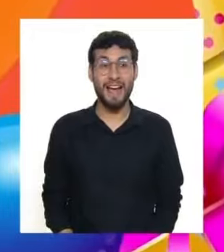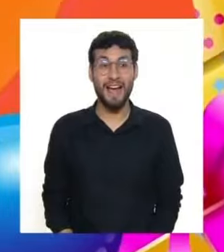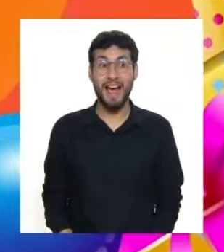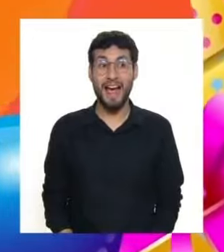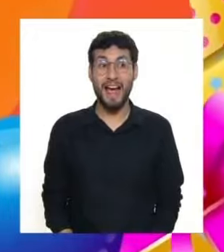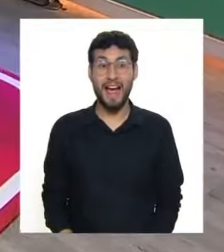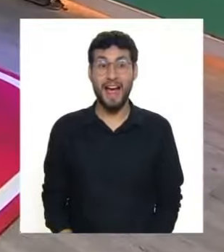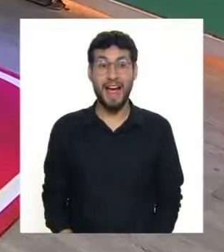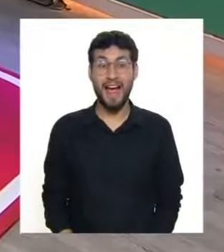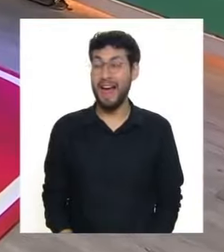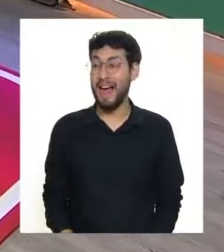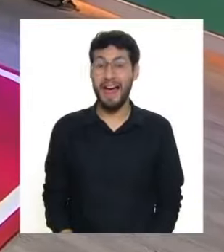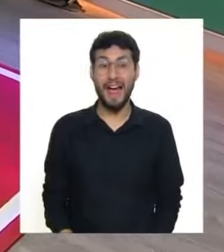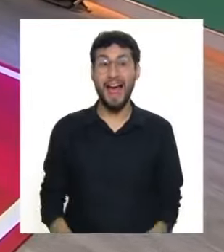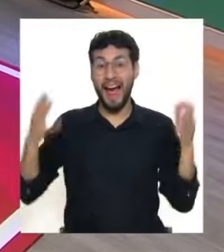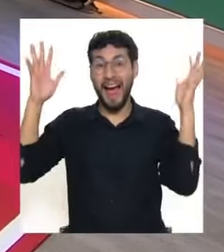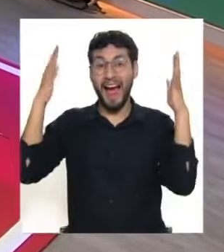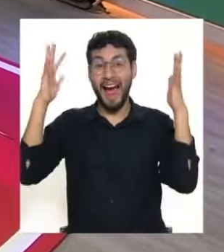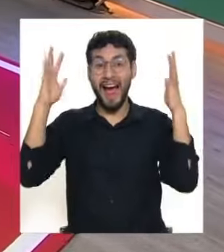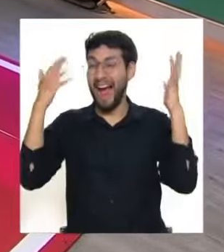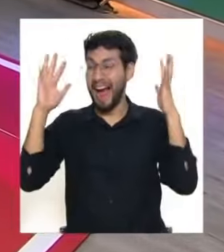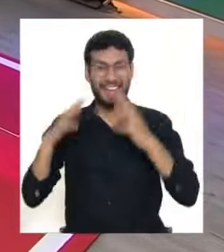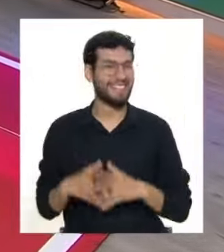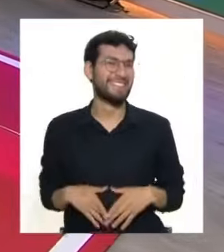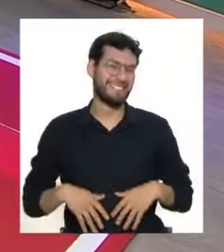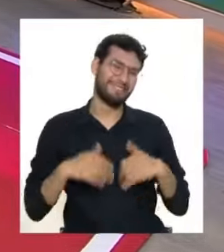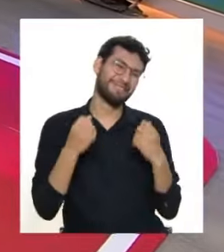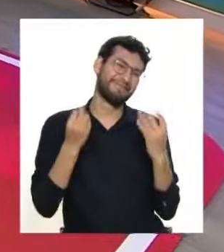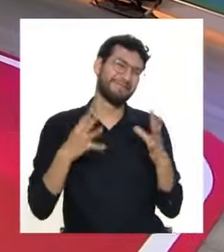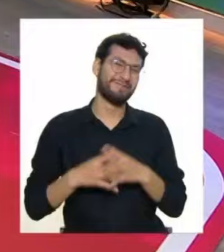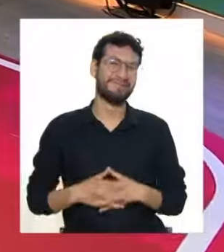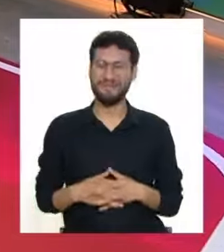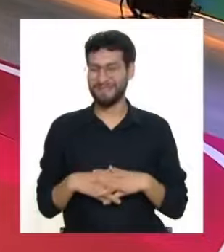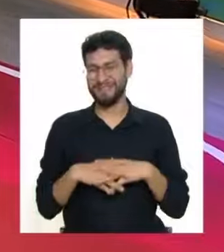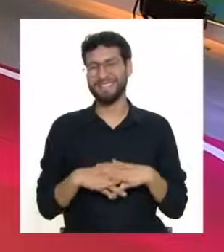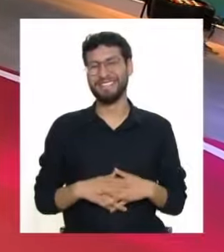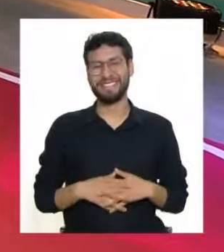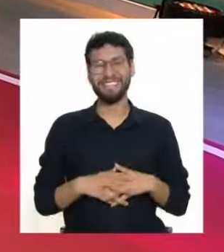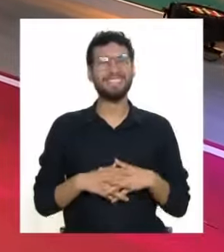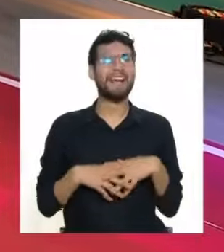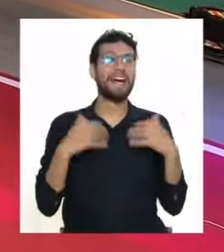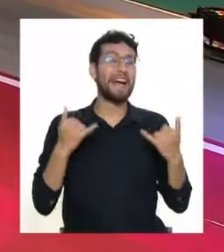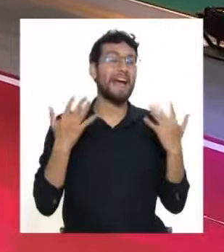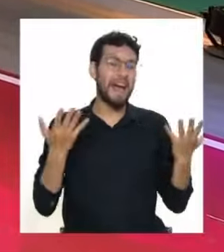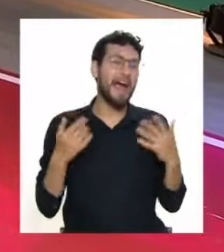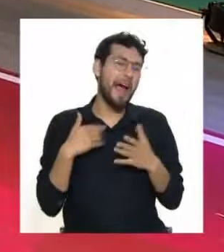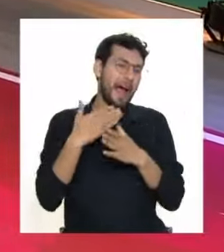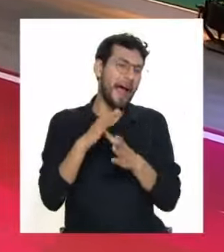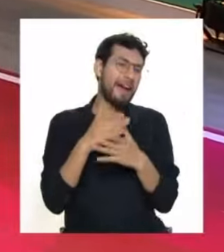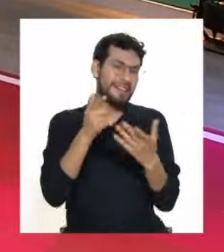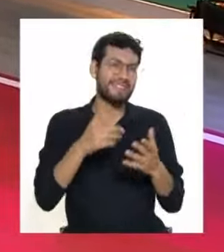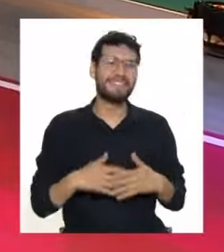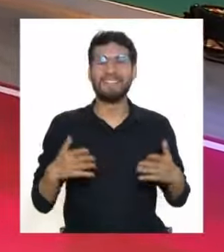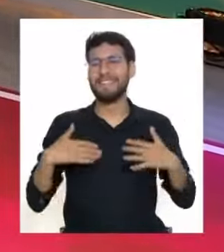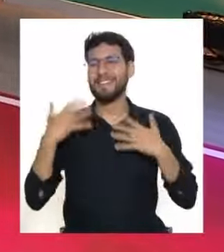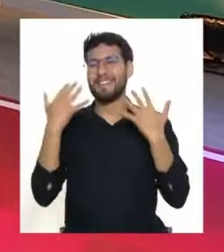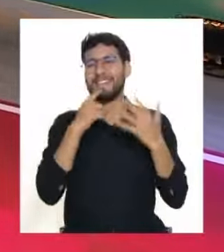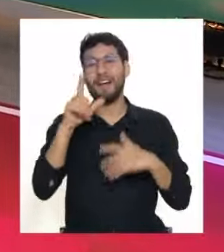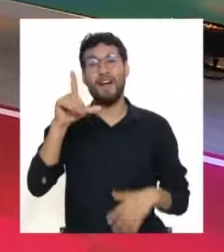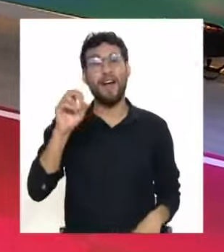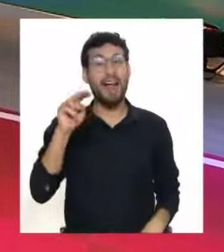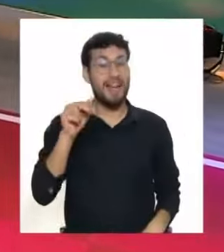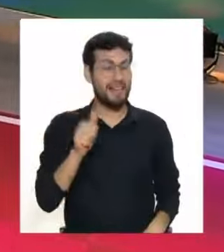¡Ahí está! Queríamos compartir con ustedes. Lore. Oye,